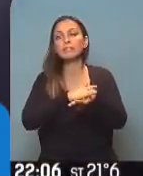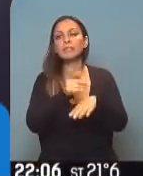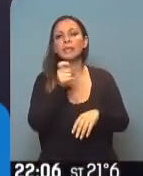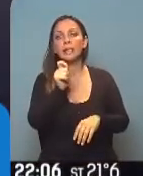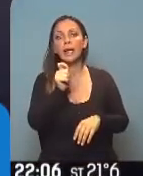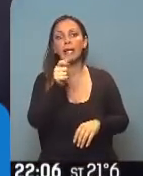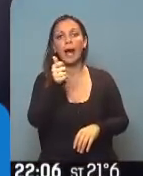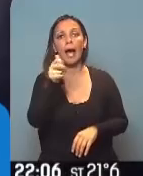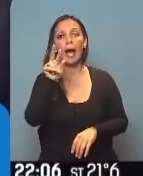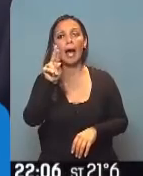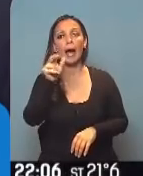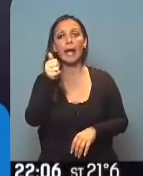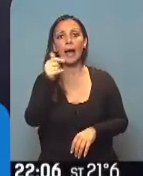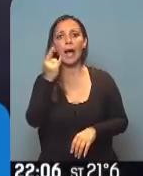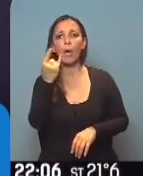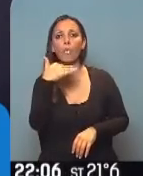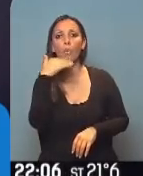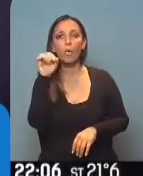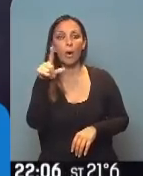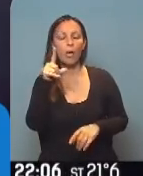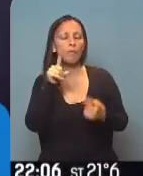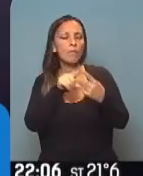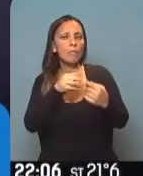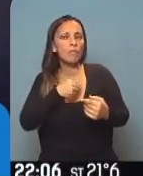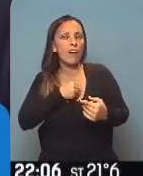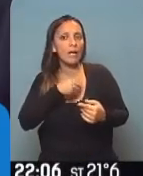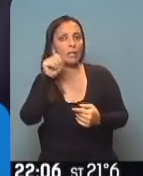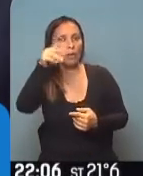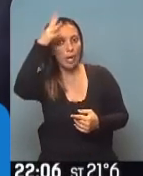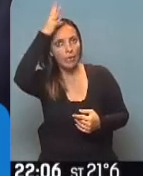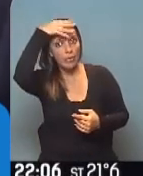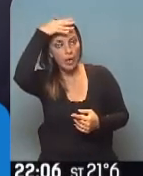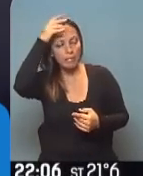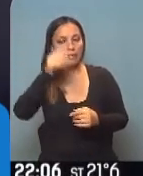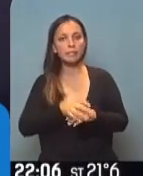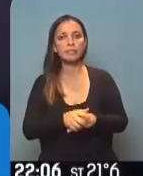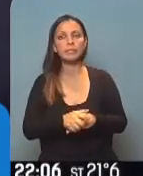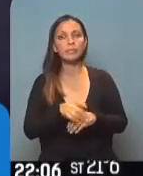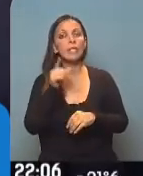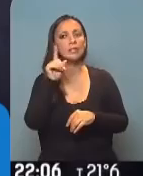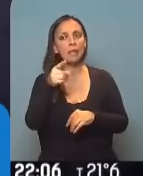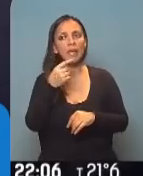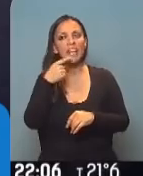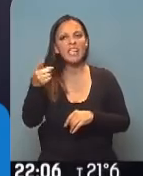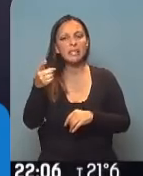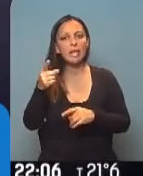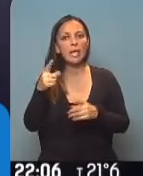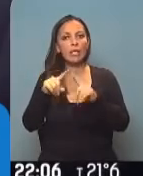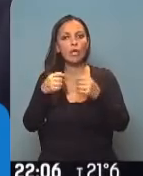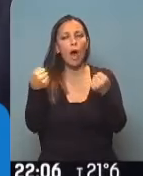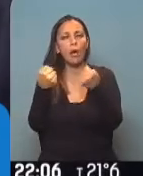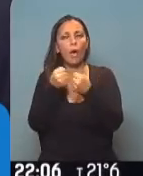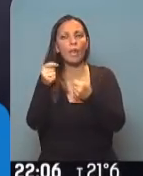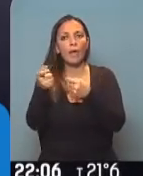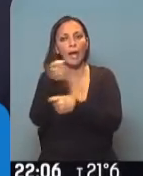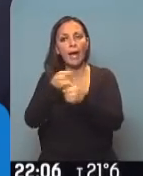Ernesto Araujo, admirador de Donald Trump y crítico de la globalización a la que califica de marxista.